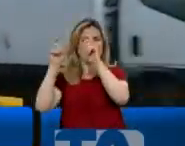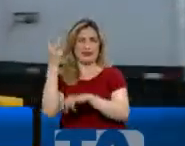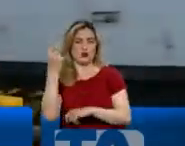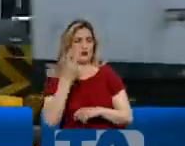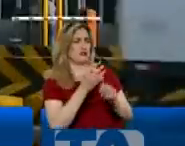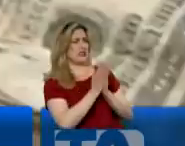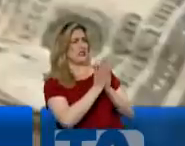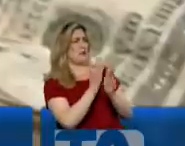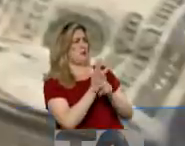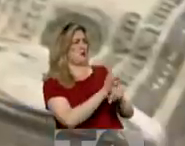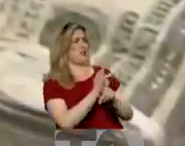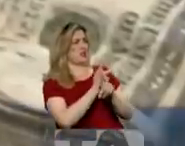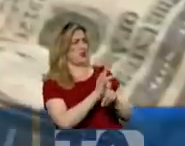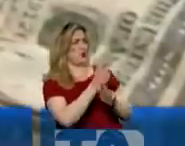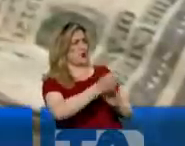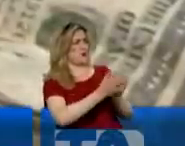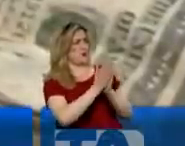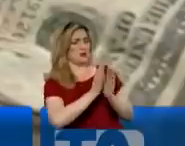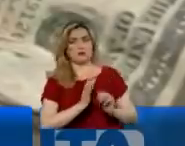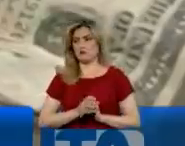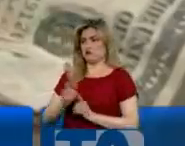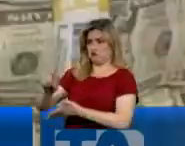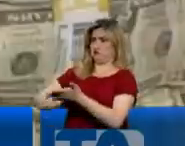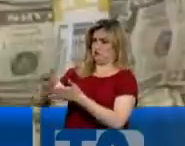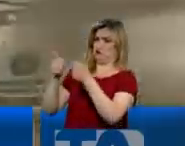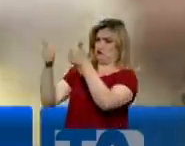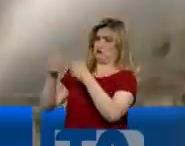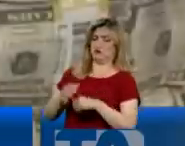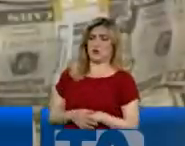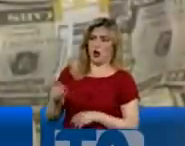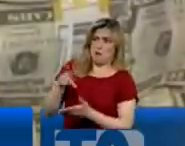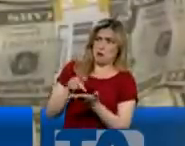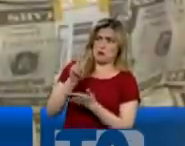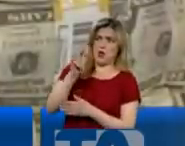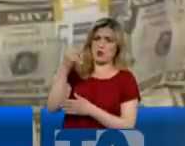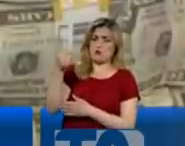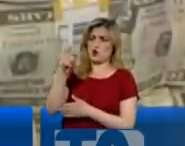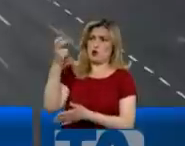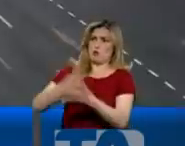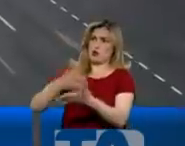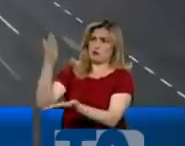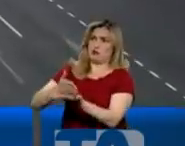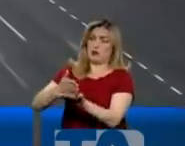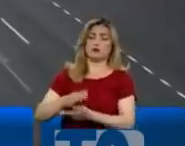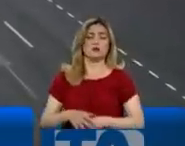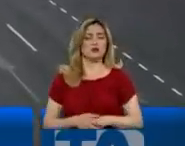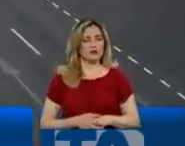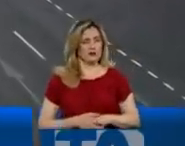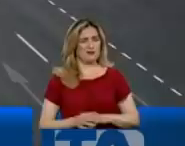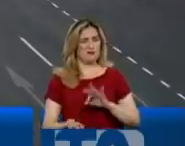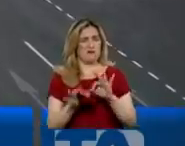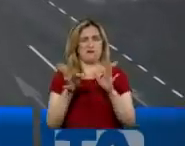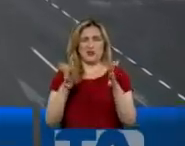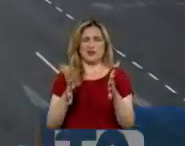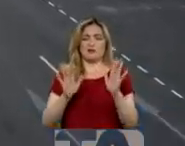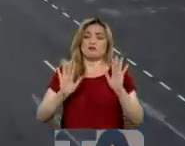solicitada por ccoo norte si bien se suspendió momentáneamente la multa por 21 millones de dólares que se le impuso dice gonzález que la justicia